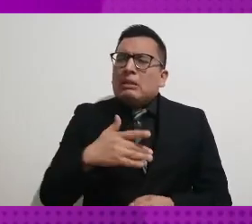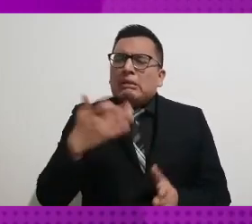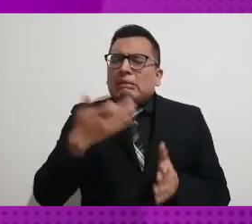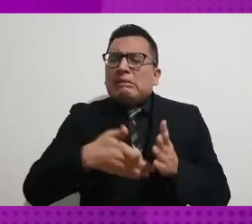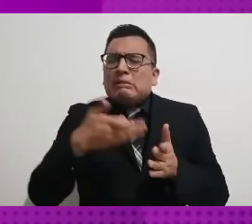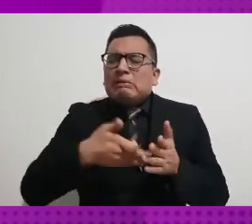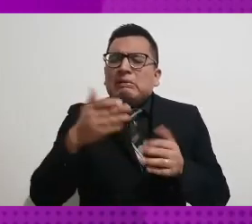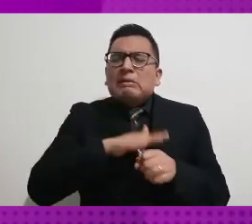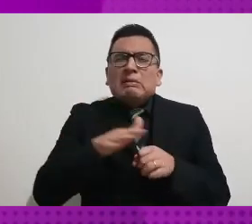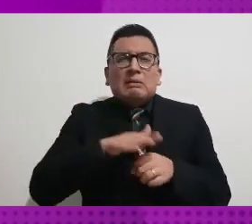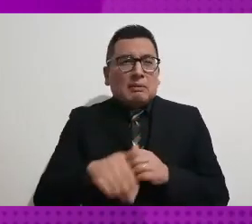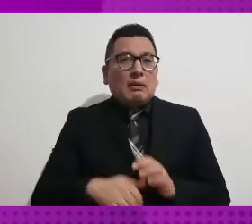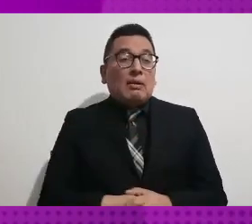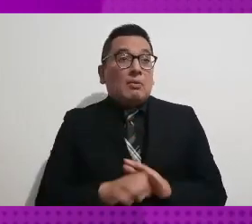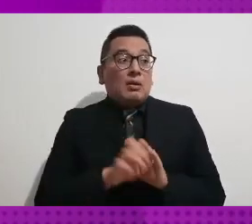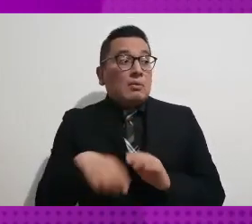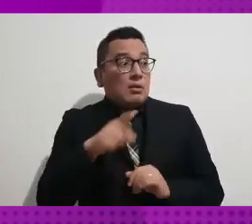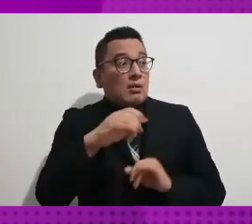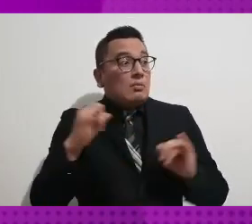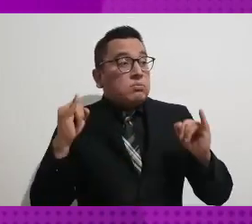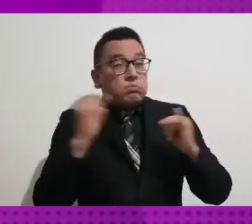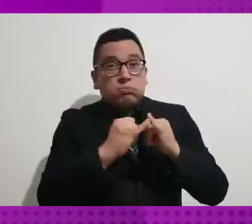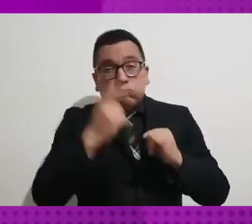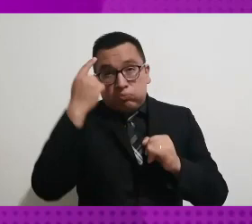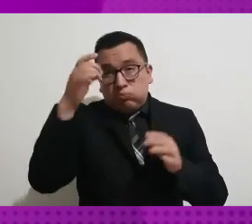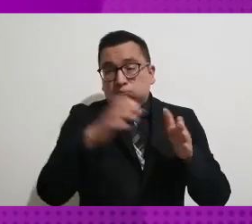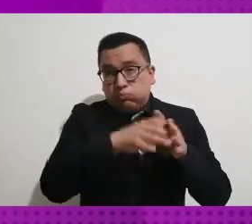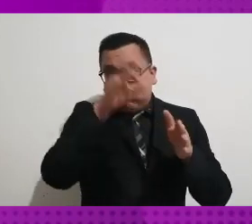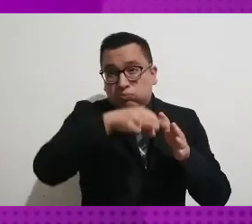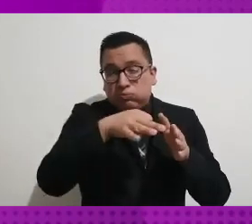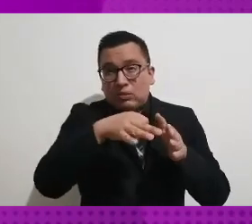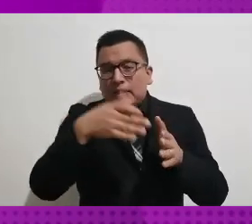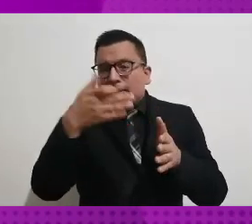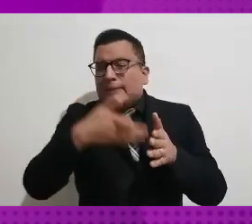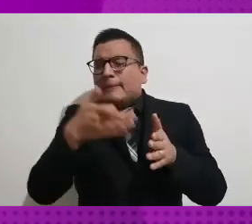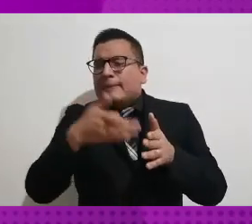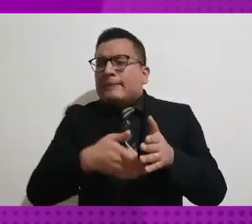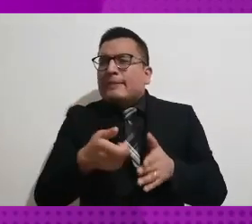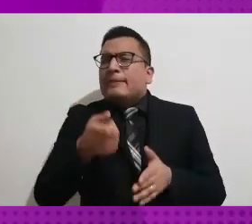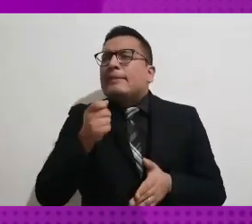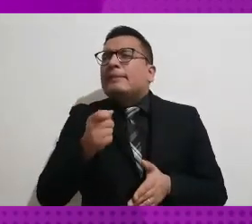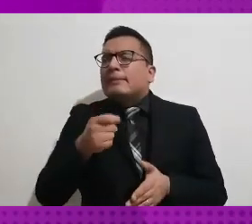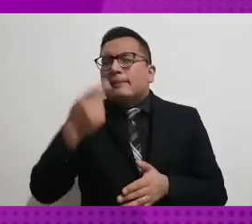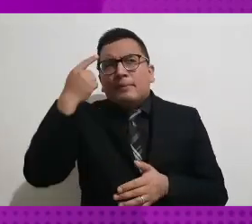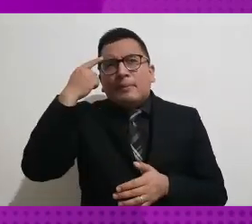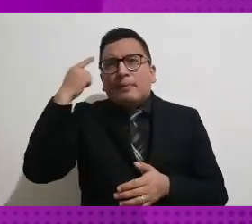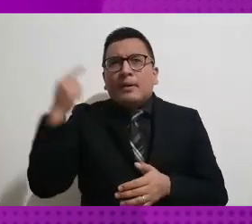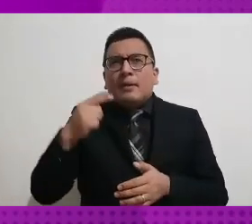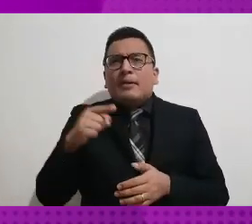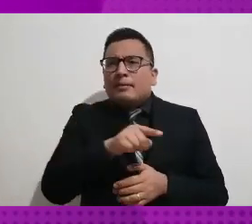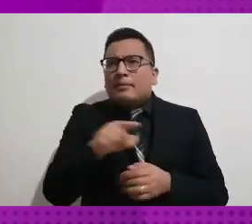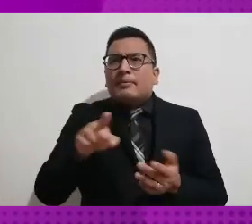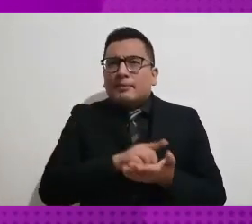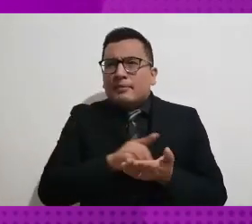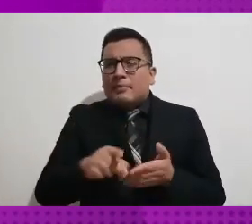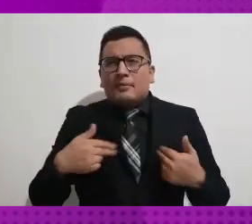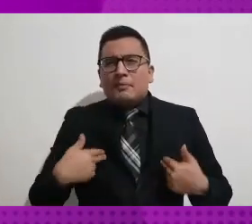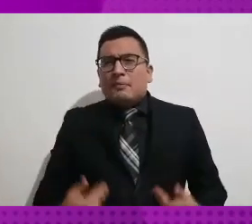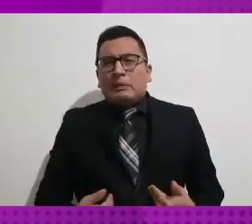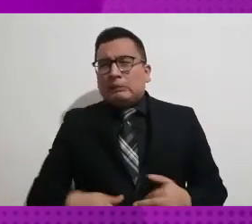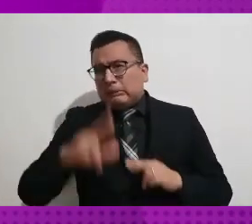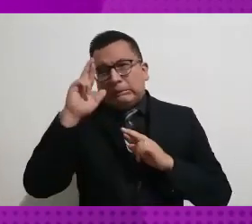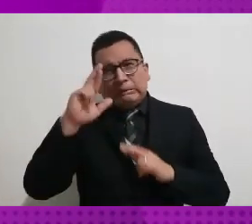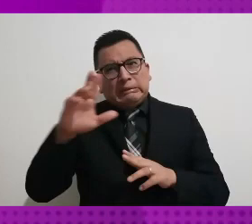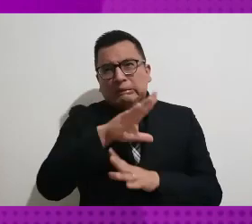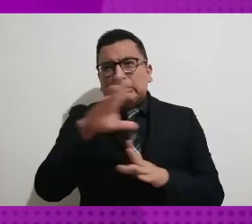todavía más en las instituciones electorales a fin de garantizar esta inclusión plena y el efectivo derecho, los efectivos derechos de las